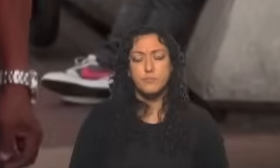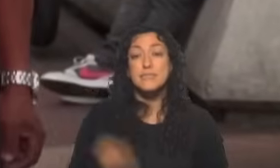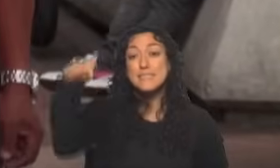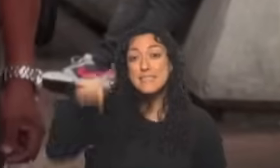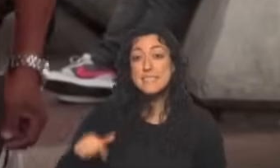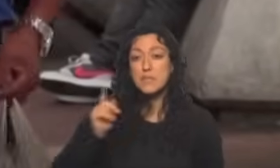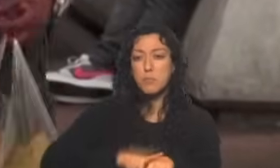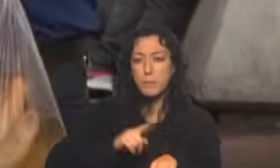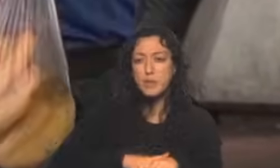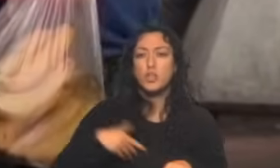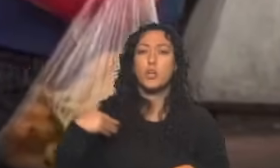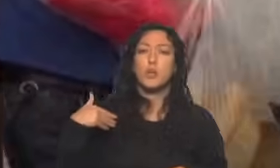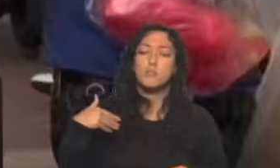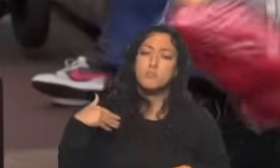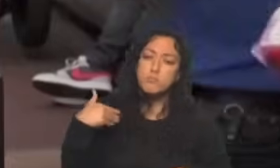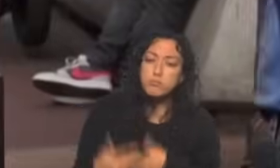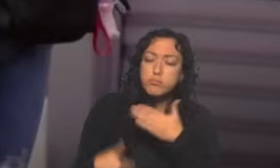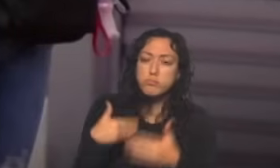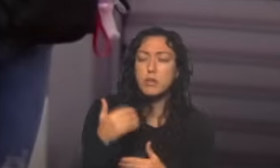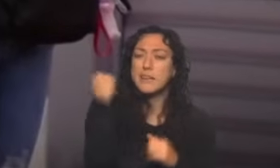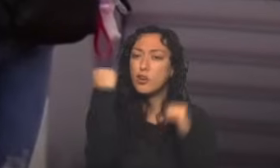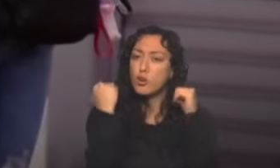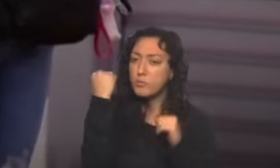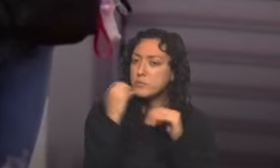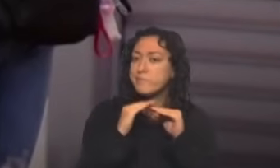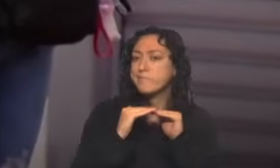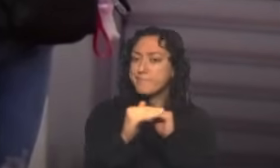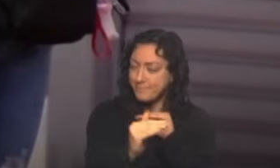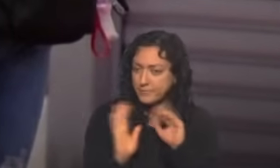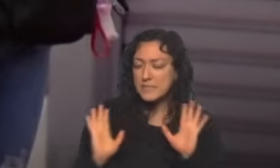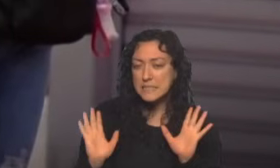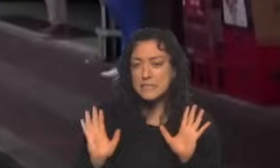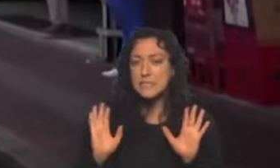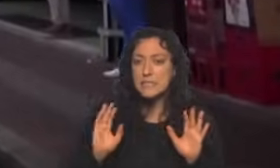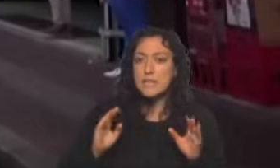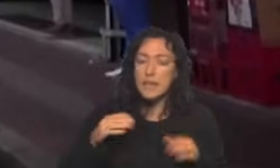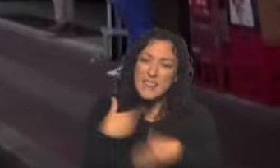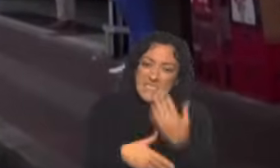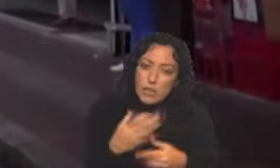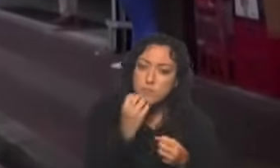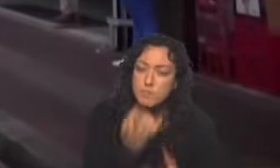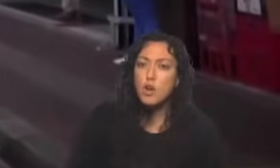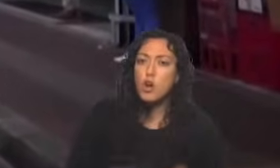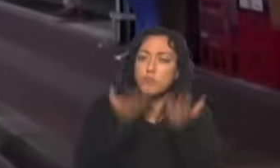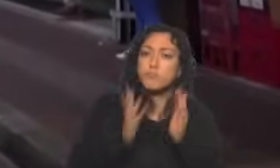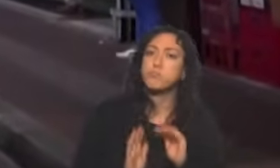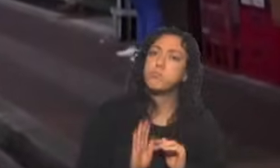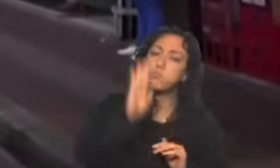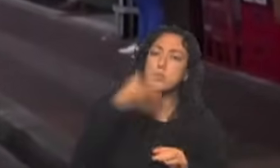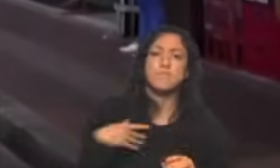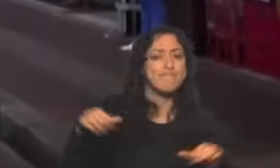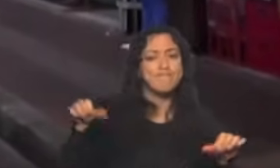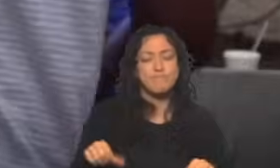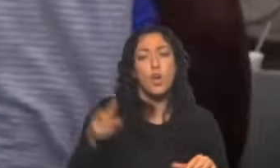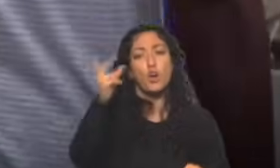Actualmente transita un proceso de desaceleración económica y con pocas perspectivas de recuperar el crecimiento sostenido de años anteriores, entre ellos